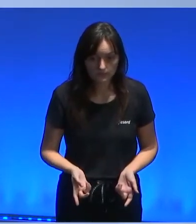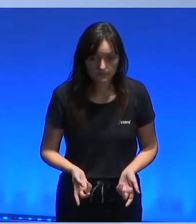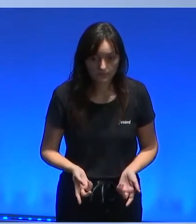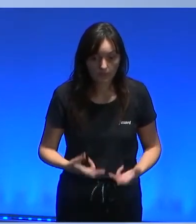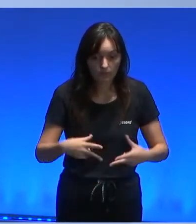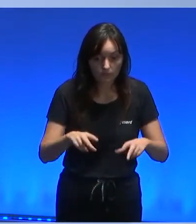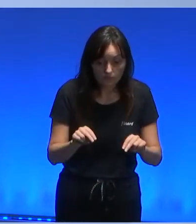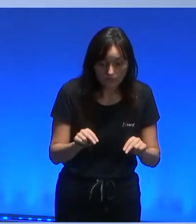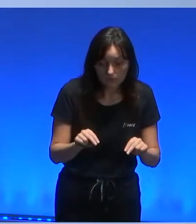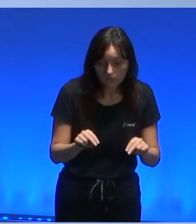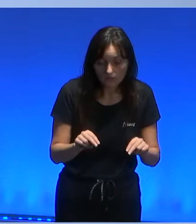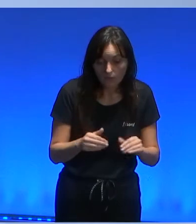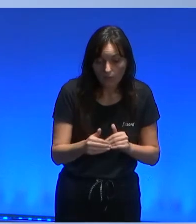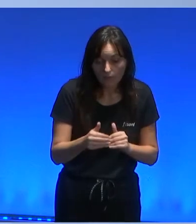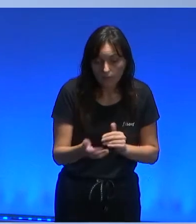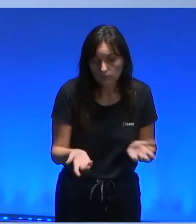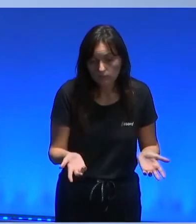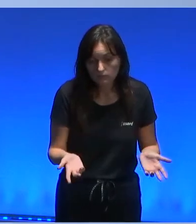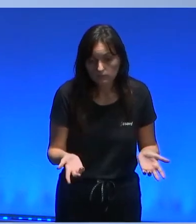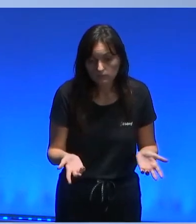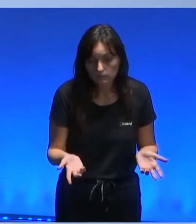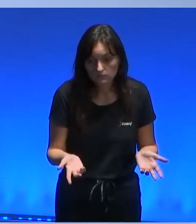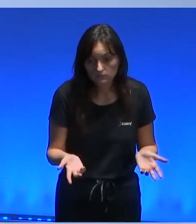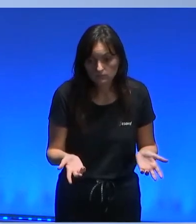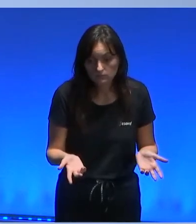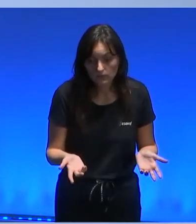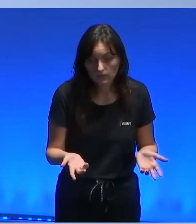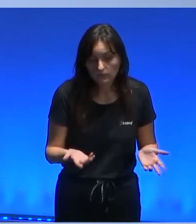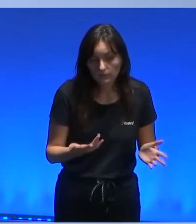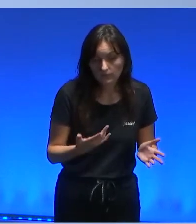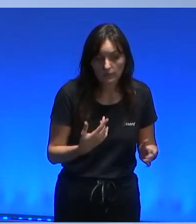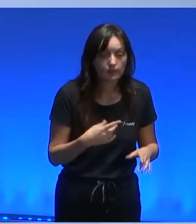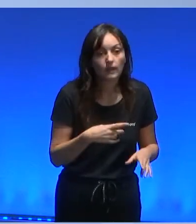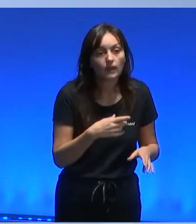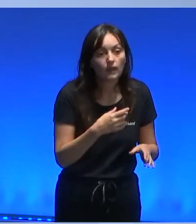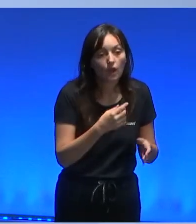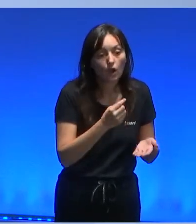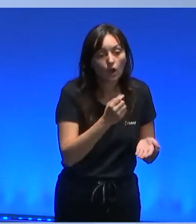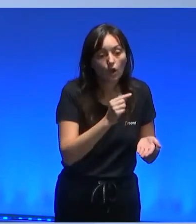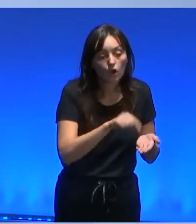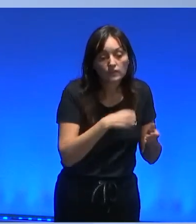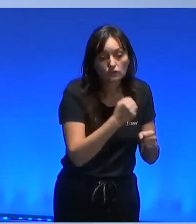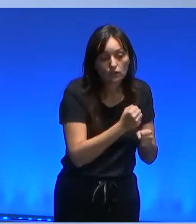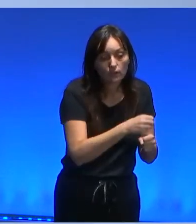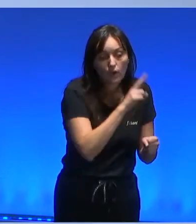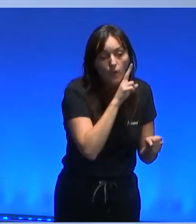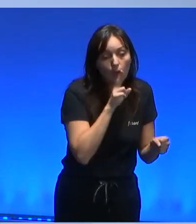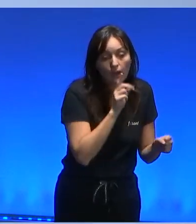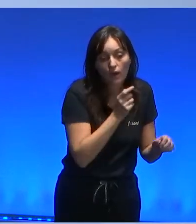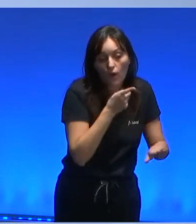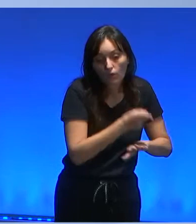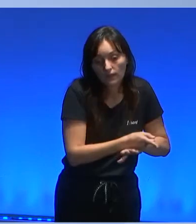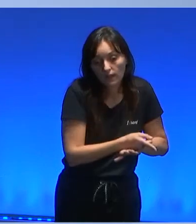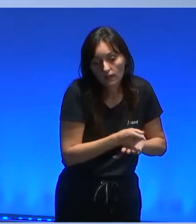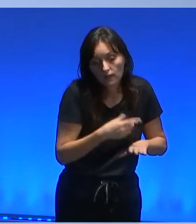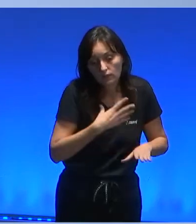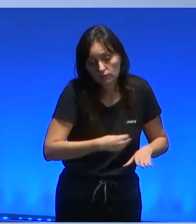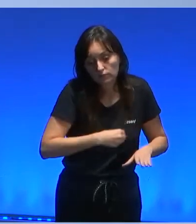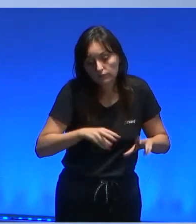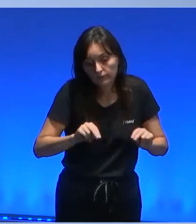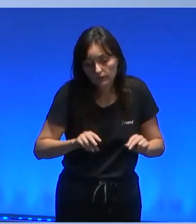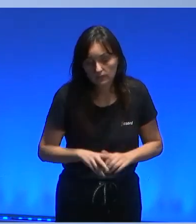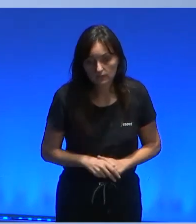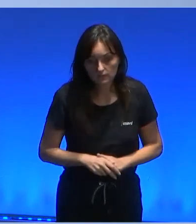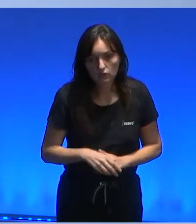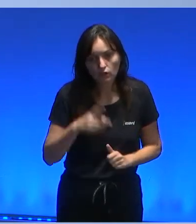Termina cuando lo indica el contrato de trabajo de su mamá. Yo creo que esto es un